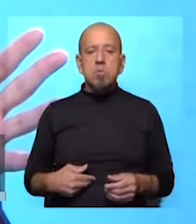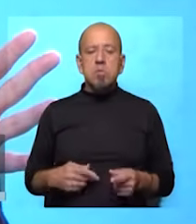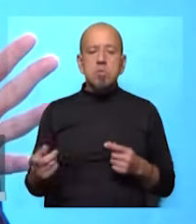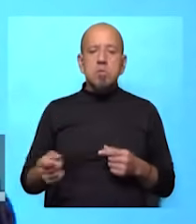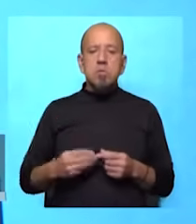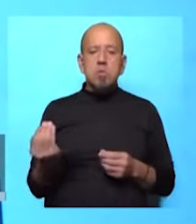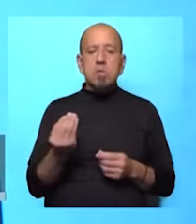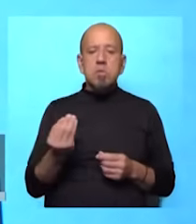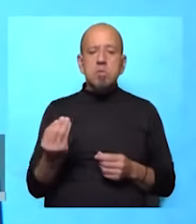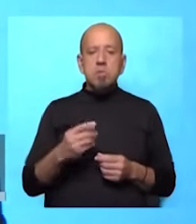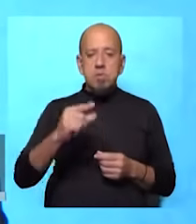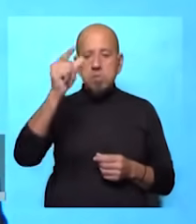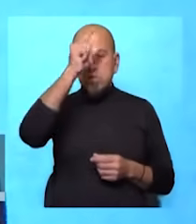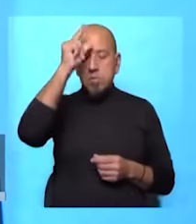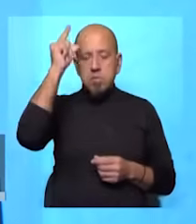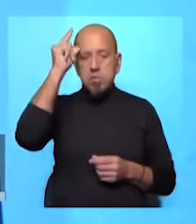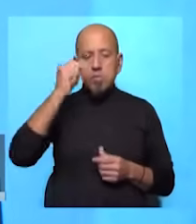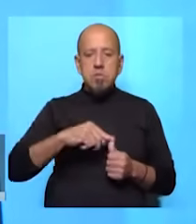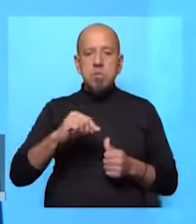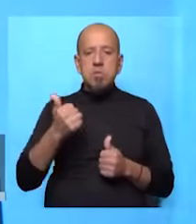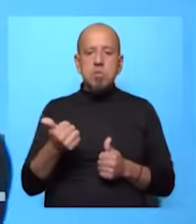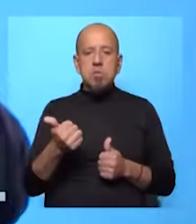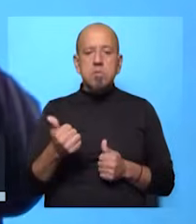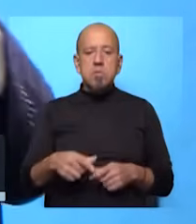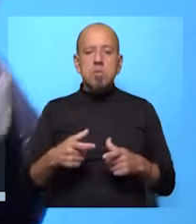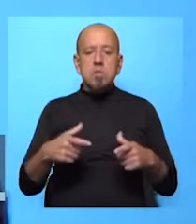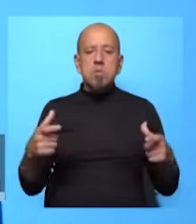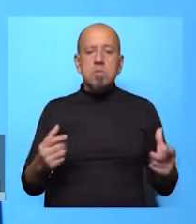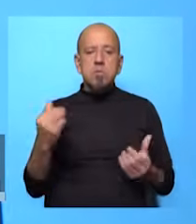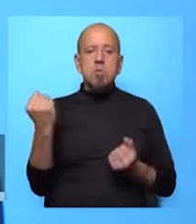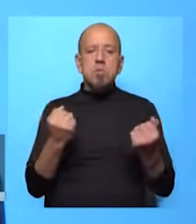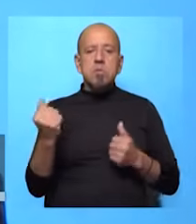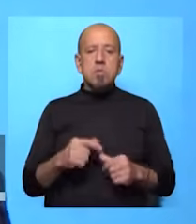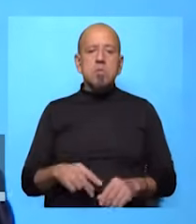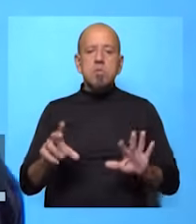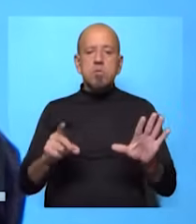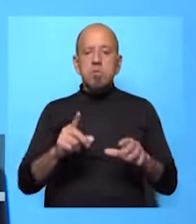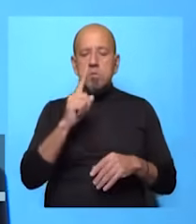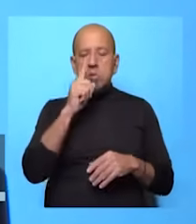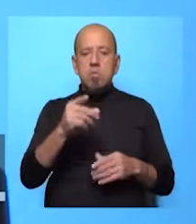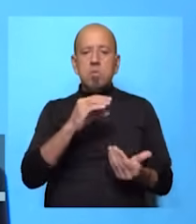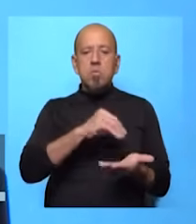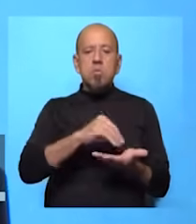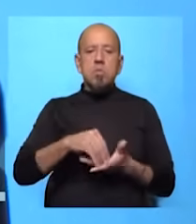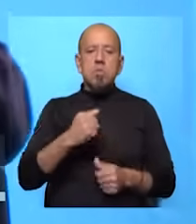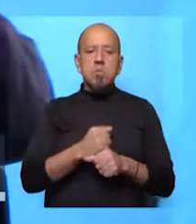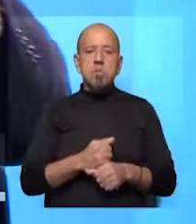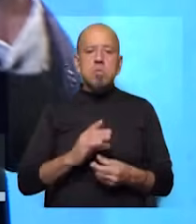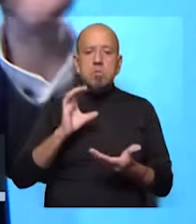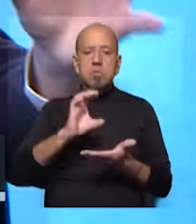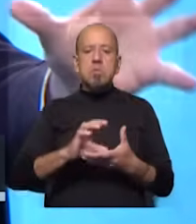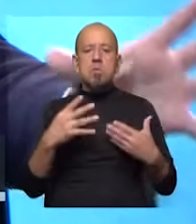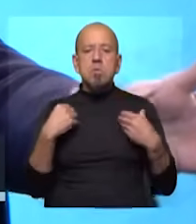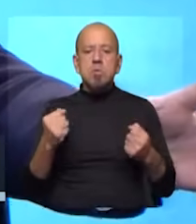presidente de la calle Pou destacó un montón de logros del gobierno luego del crecimiento económico de la creación de 80,000 puestos de trabajo de la inversión en salud